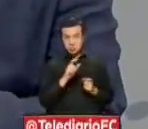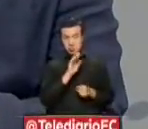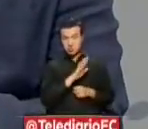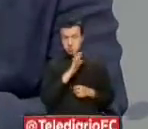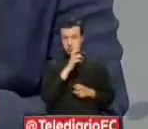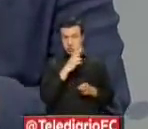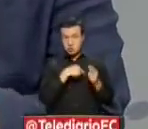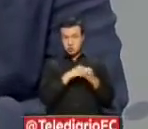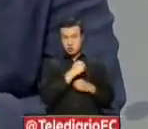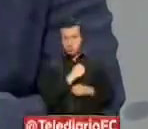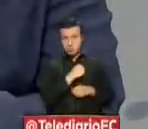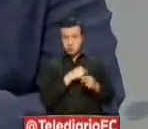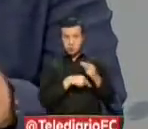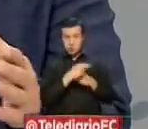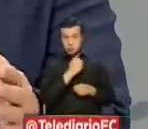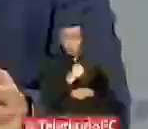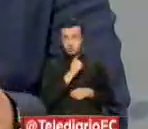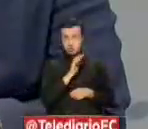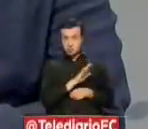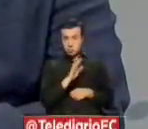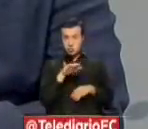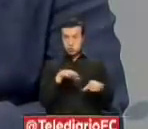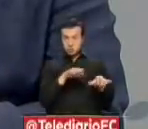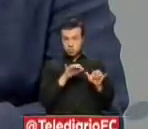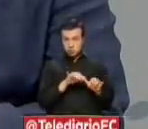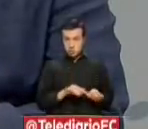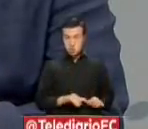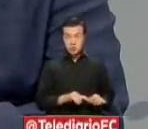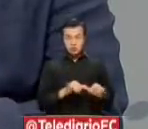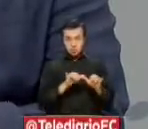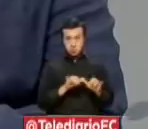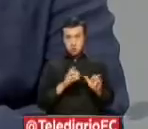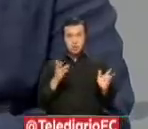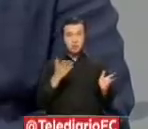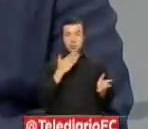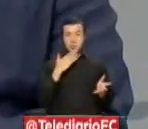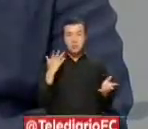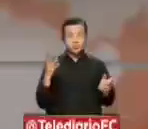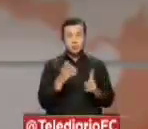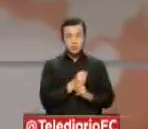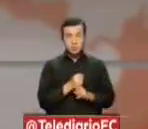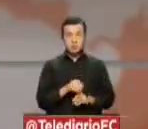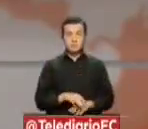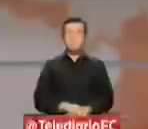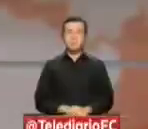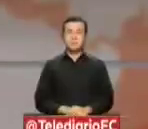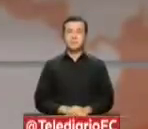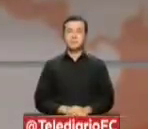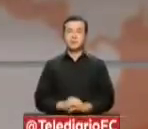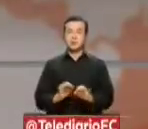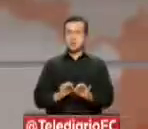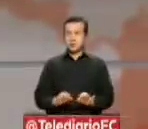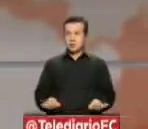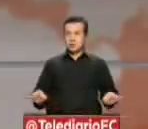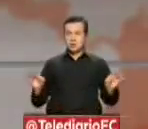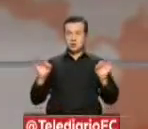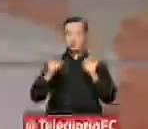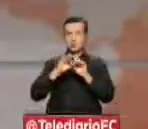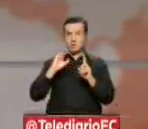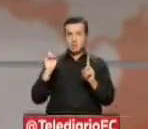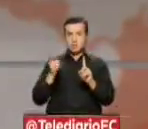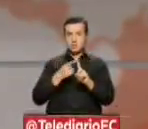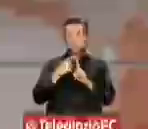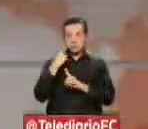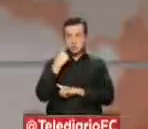quieren emprender o continuar en actividades productivas? ¿Cómo lograrlo? Lo importante, en primer lugar,